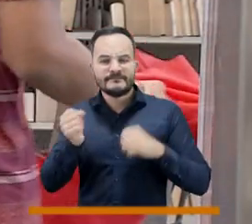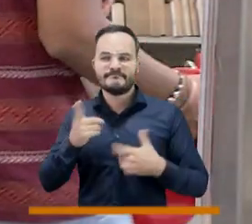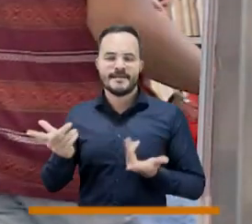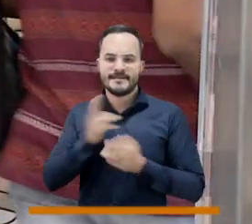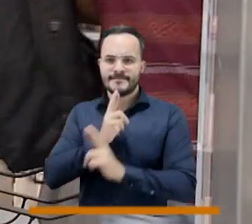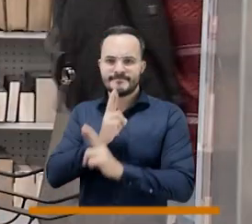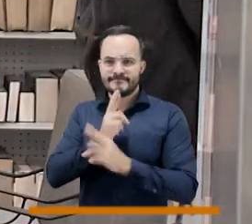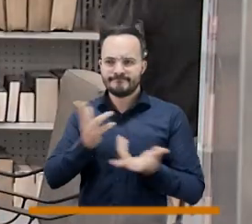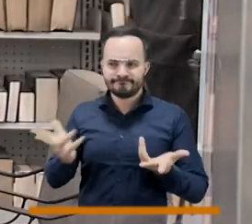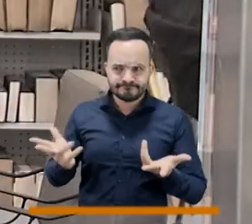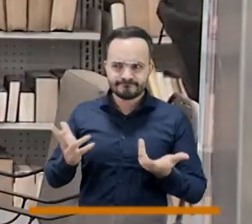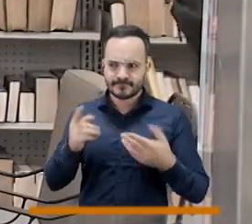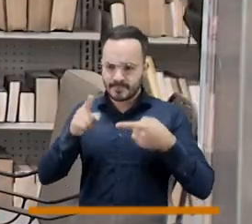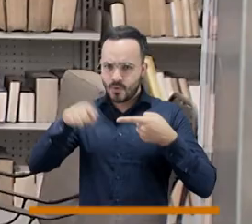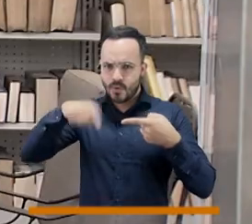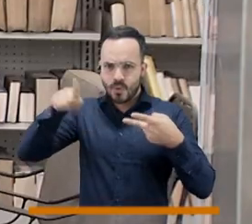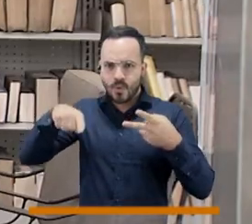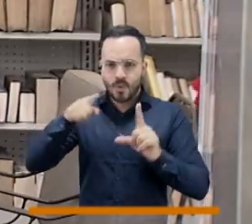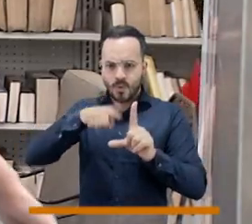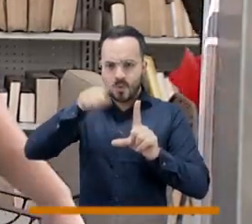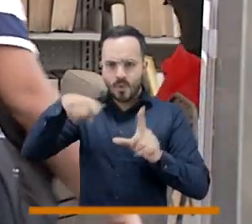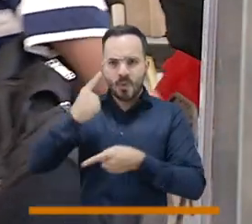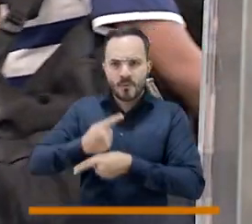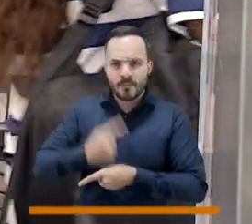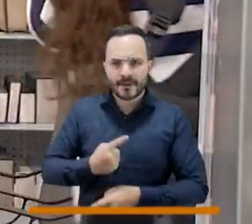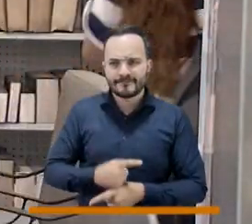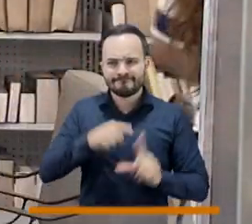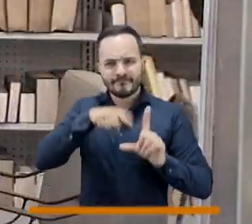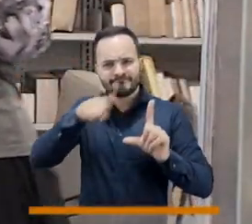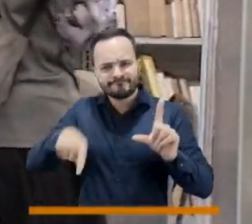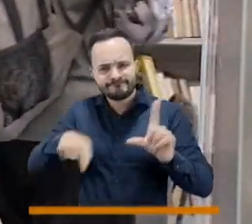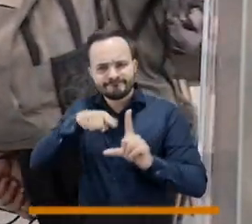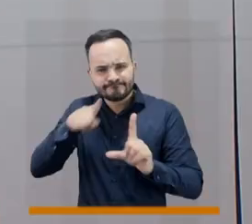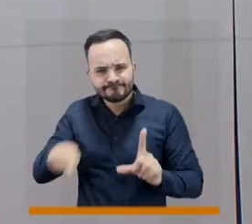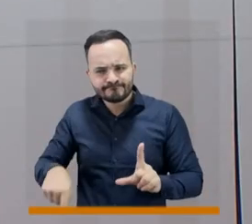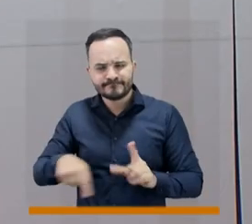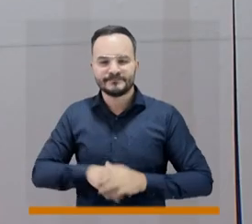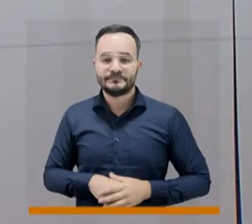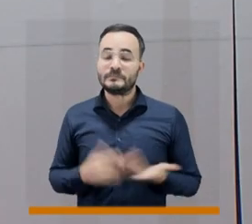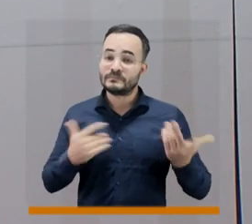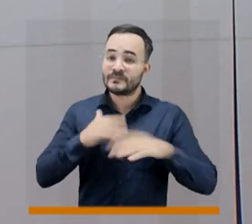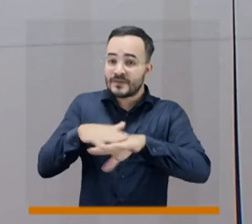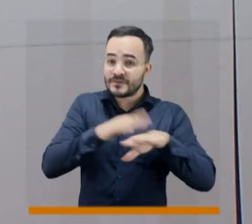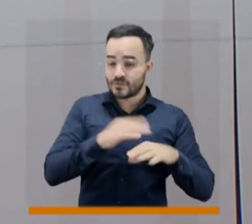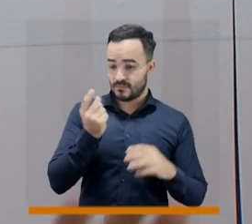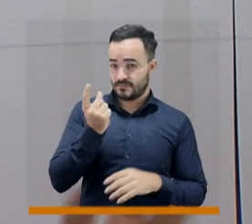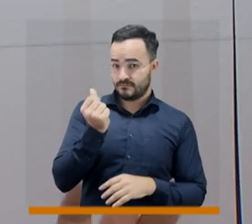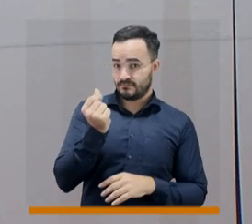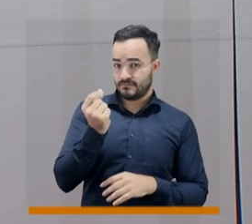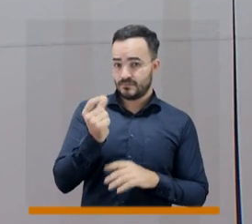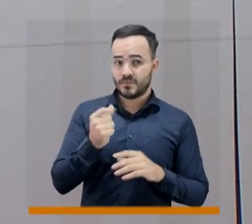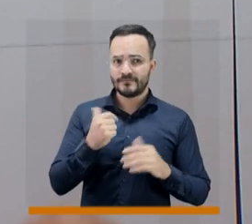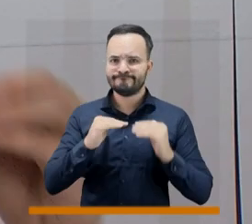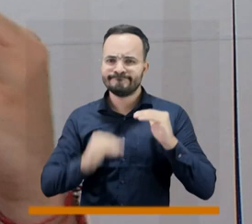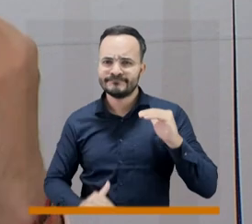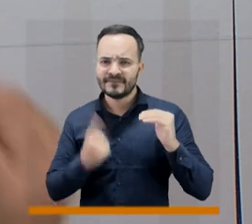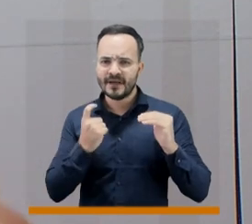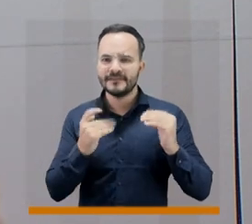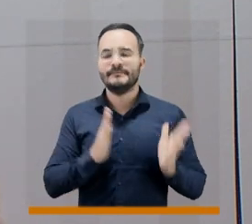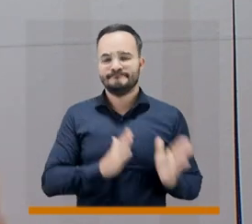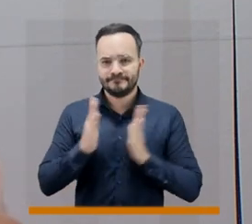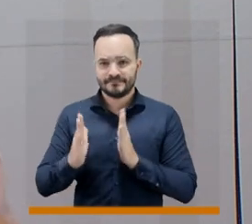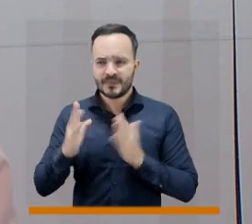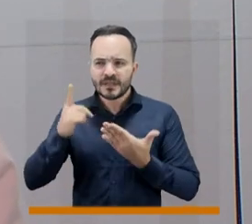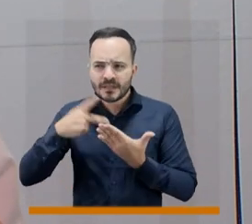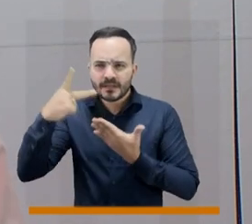de gestión en los principales programas de la biblioteca. La biblioteca no solamente tiene un déficit desde lo financiero, también su